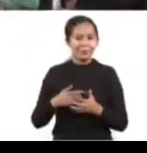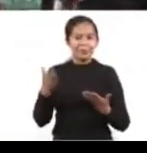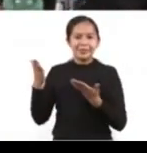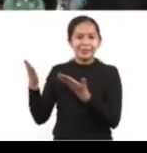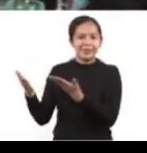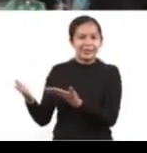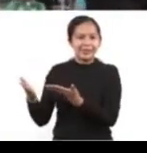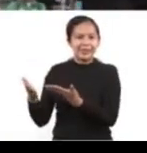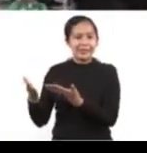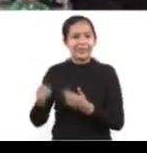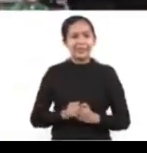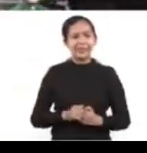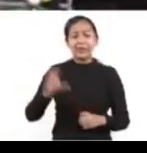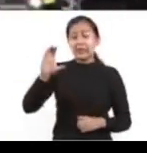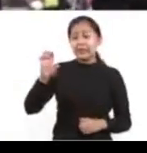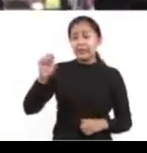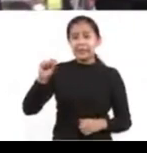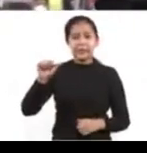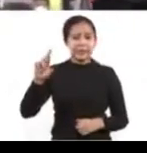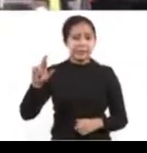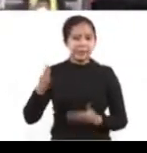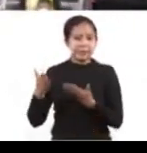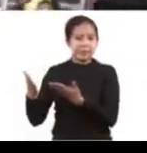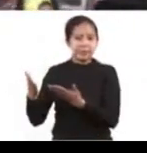ligero. Tenemos a César